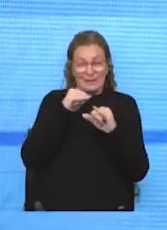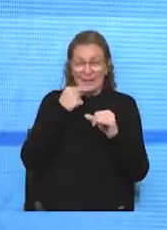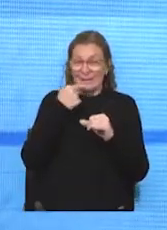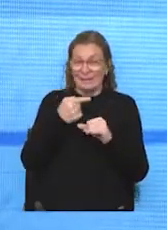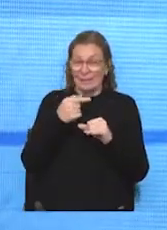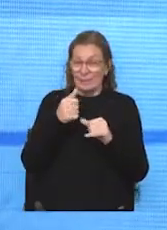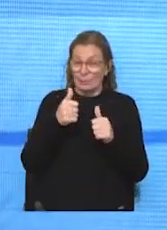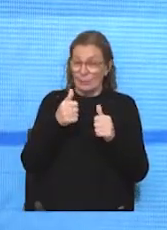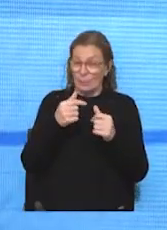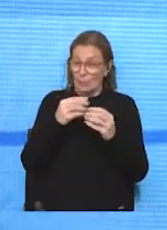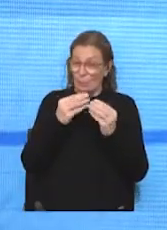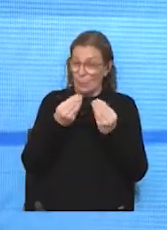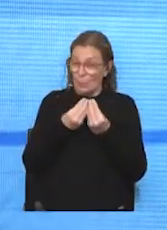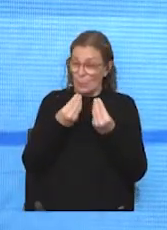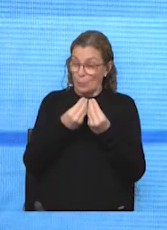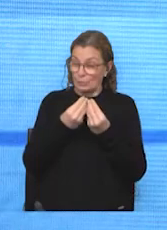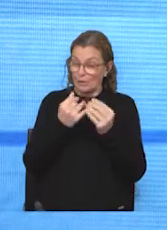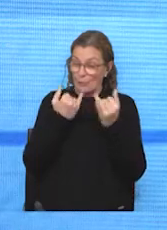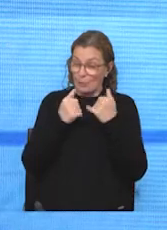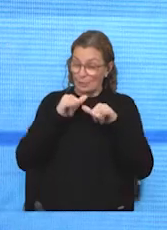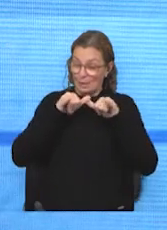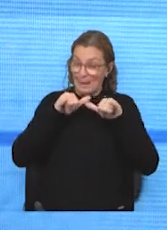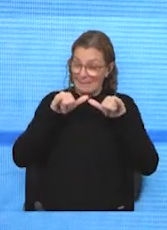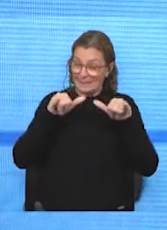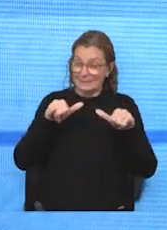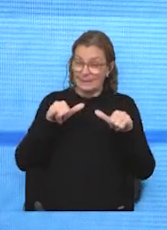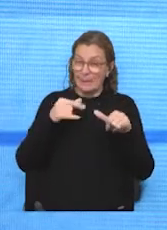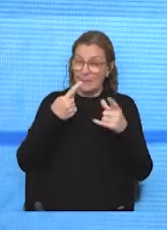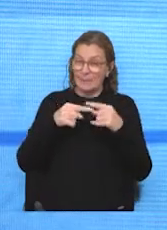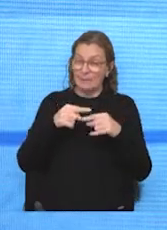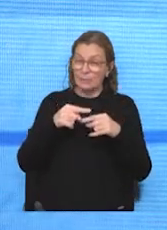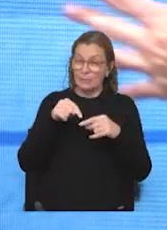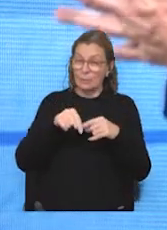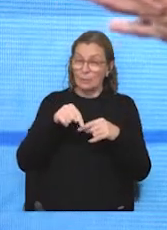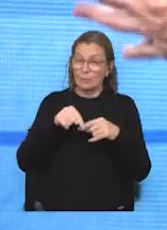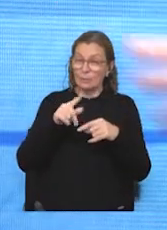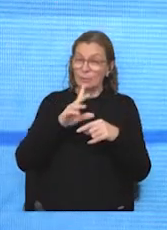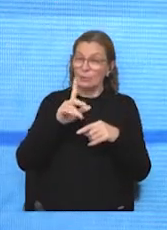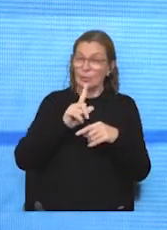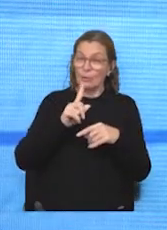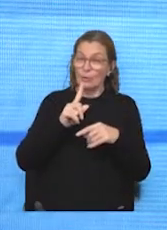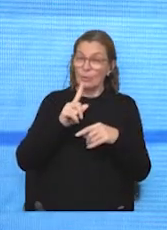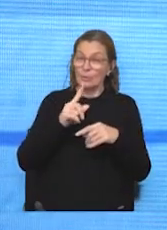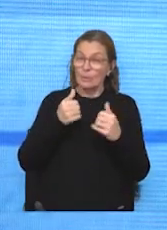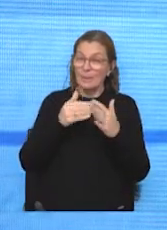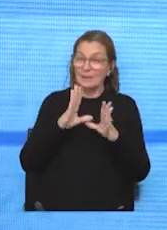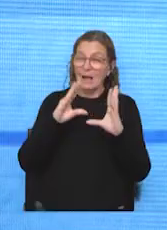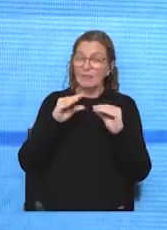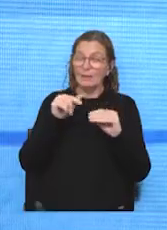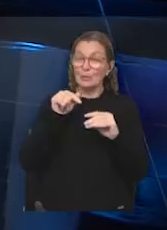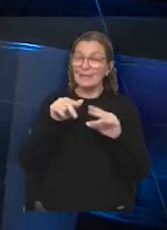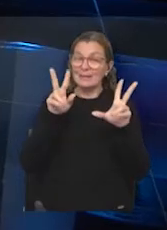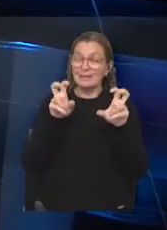está muy jugosa y muy candente la campaña eh pero lamentablemente hoy no voy a empezar hablando de eso